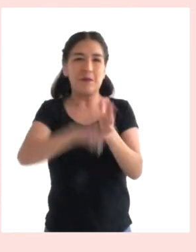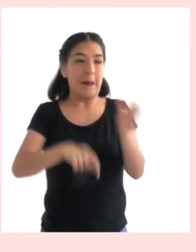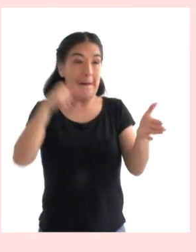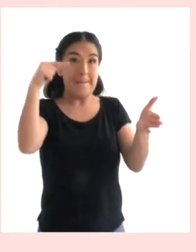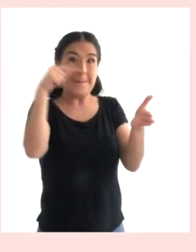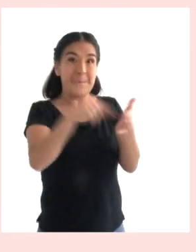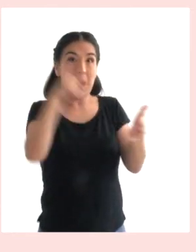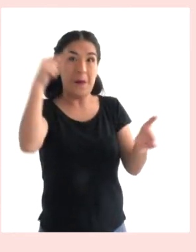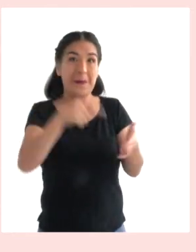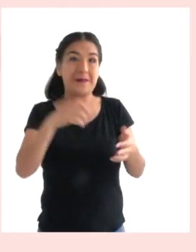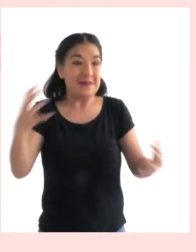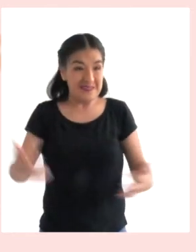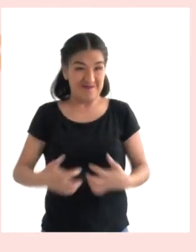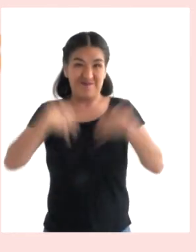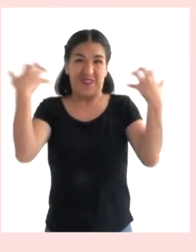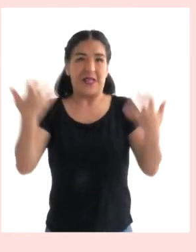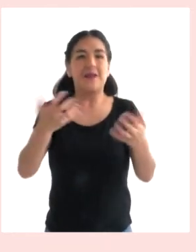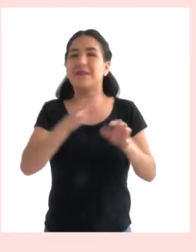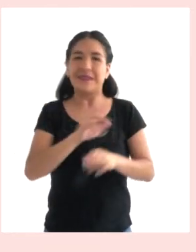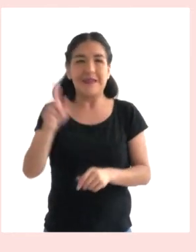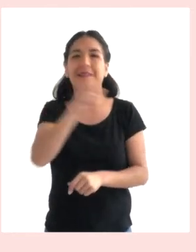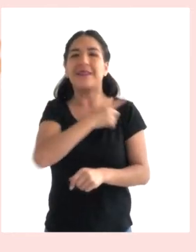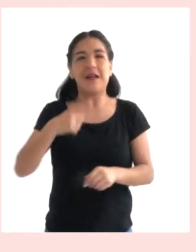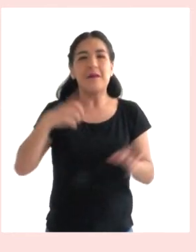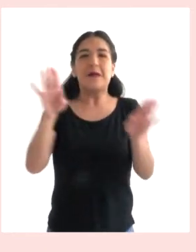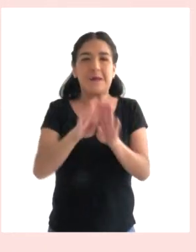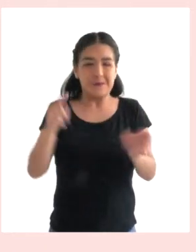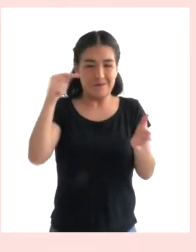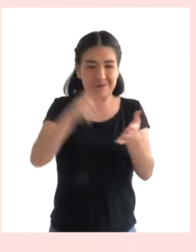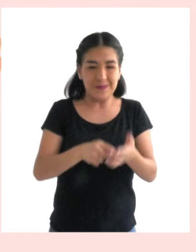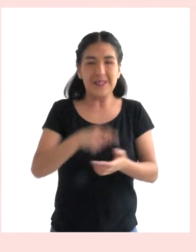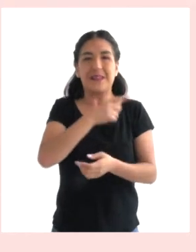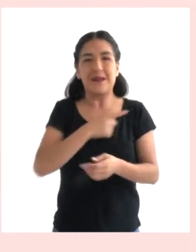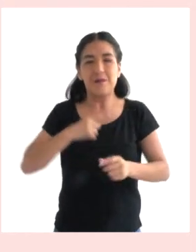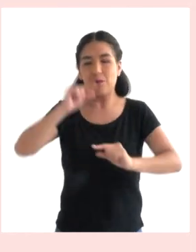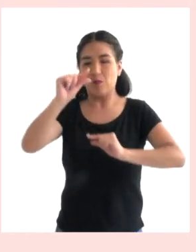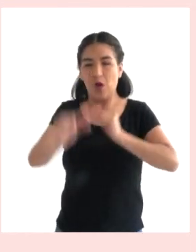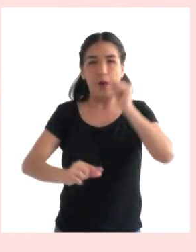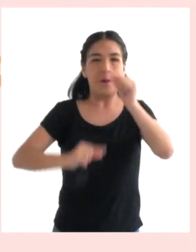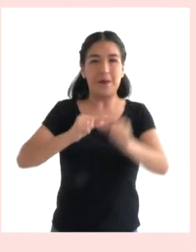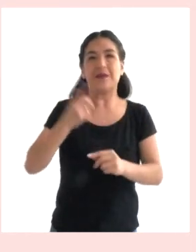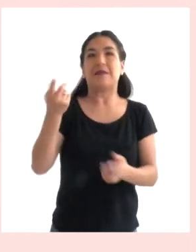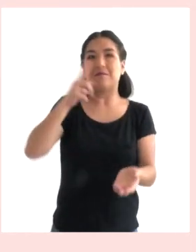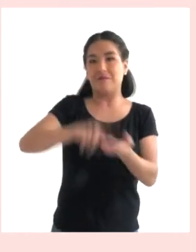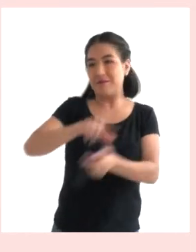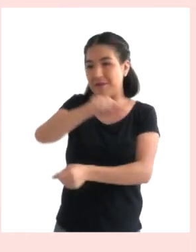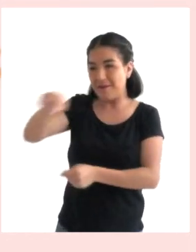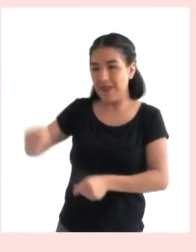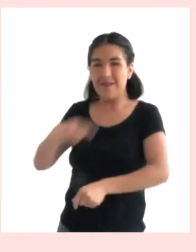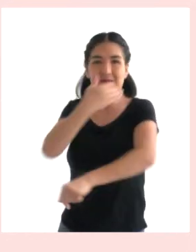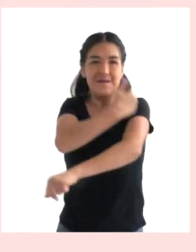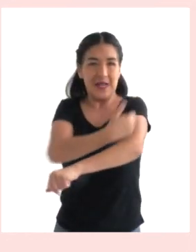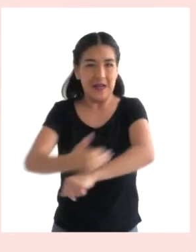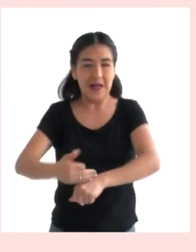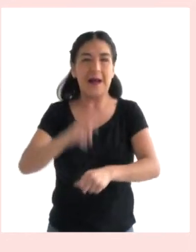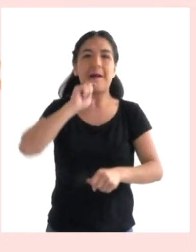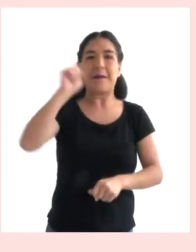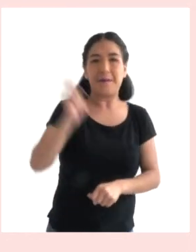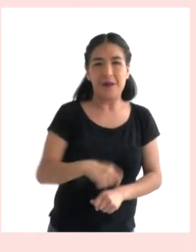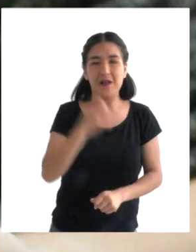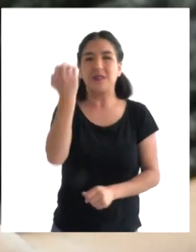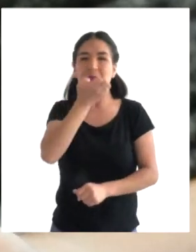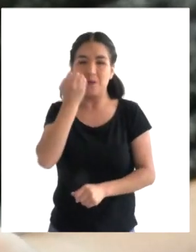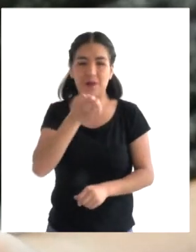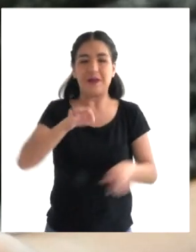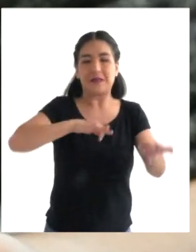y reaccionamos, podemos echar a perder todo lo construido, desde el ambiente familiar, amistoso, escolar o